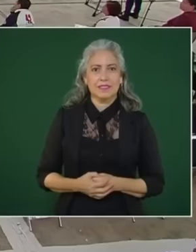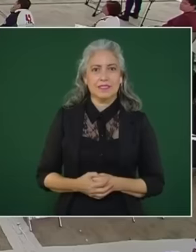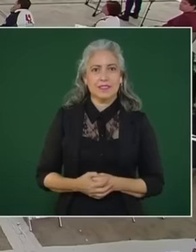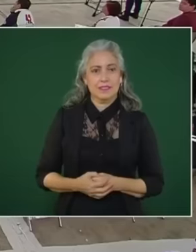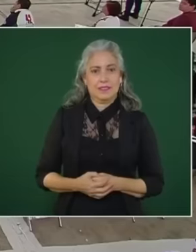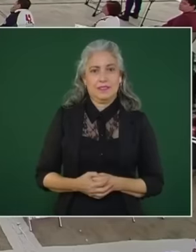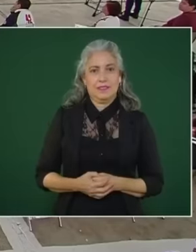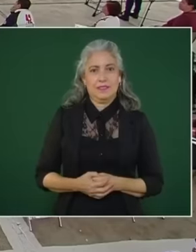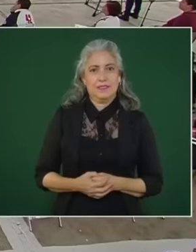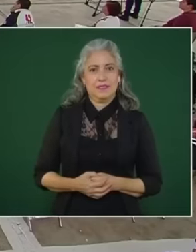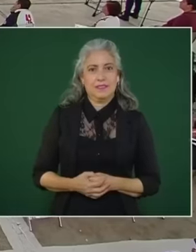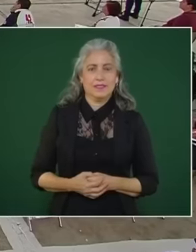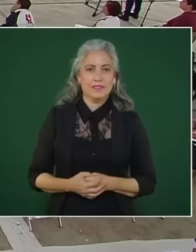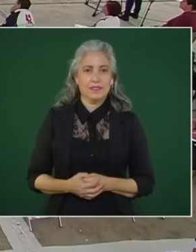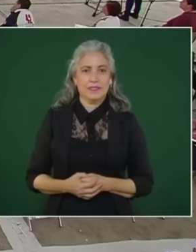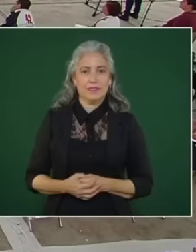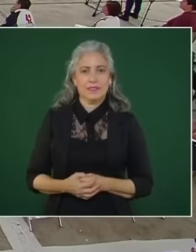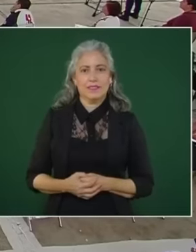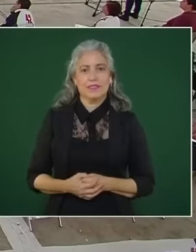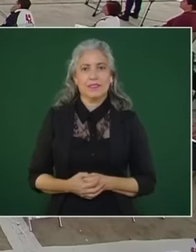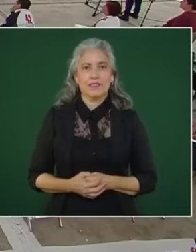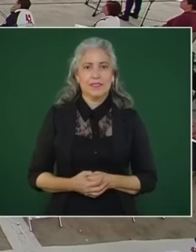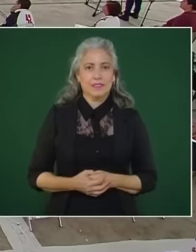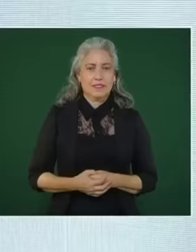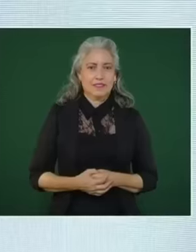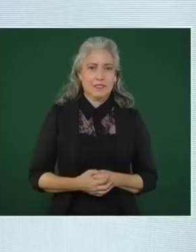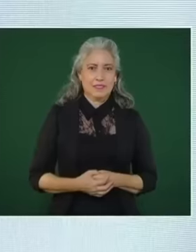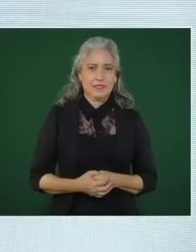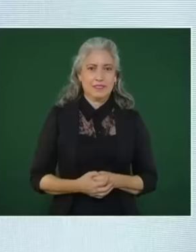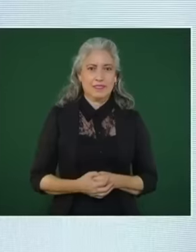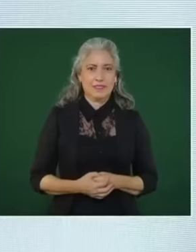dicen que los